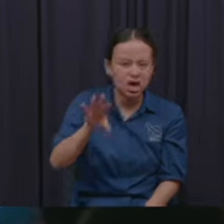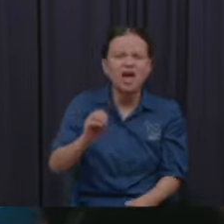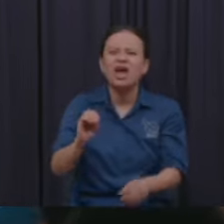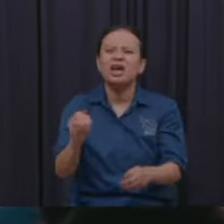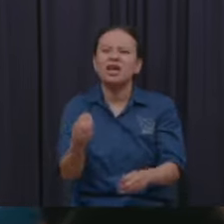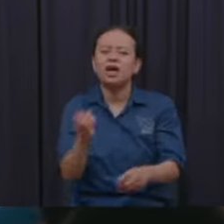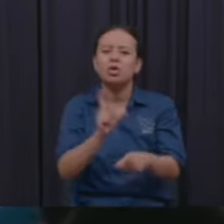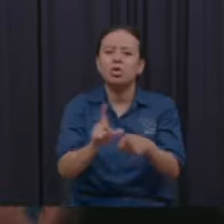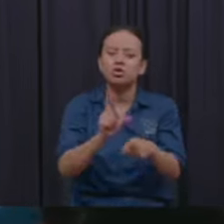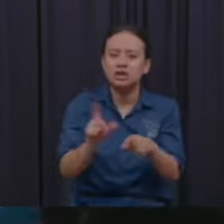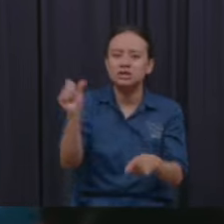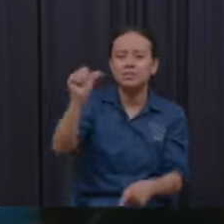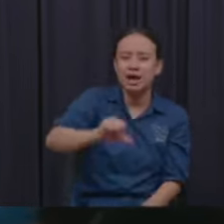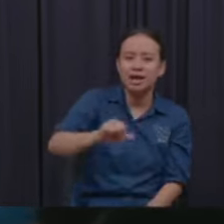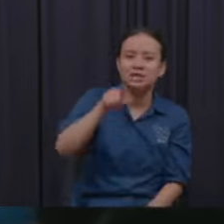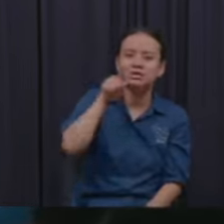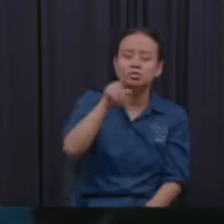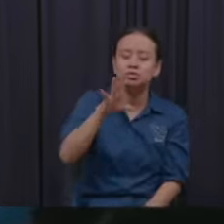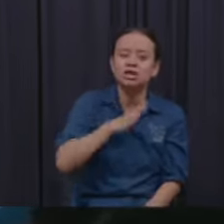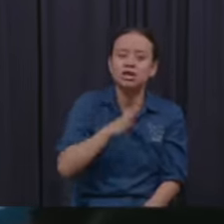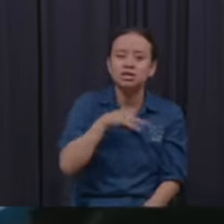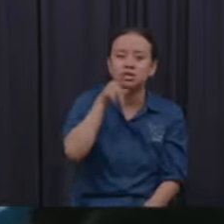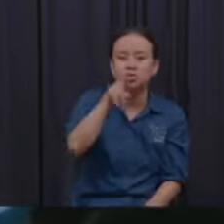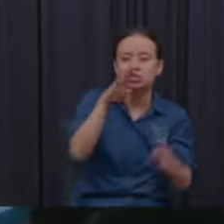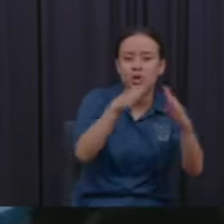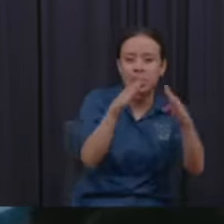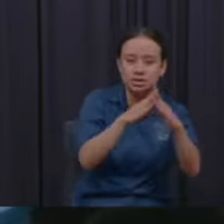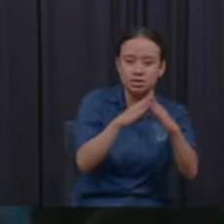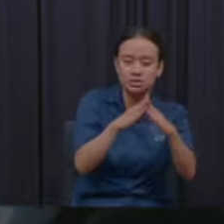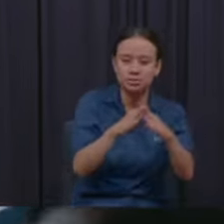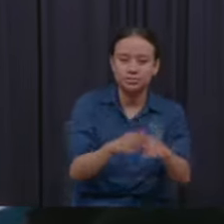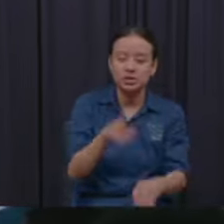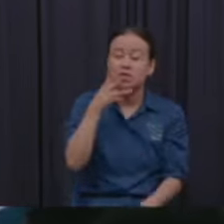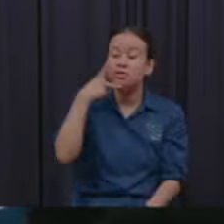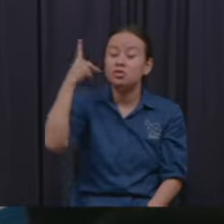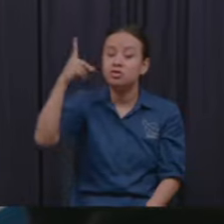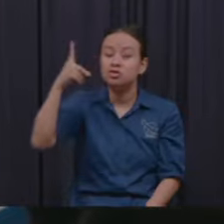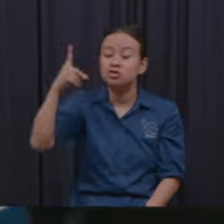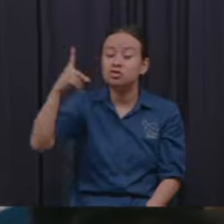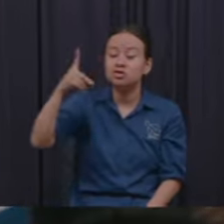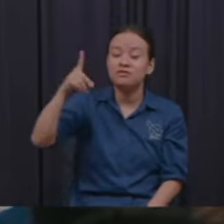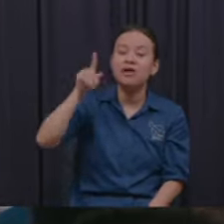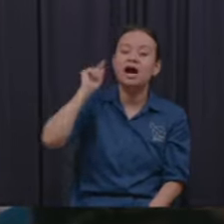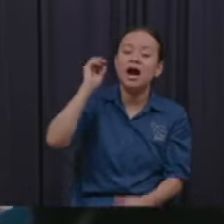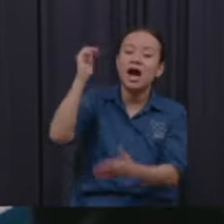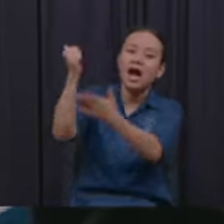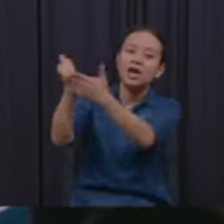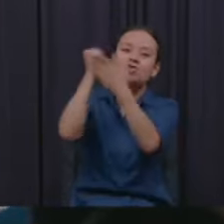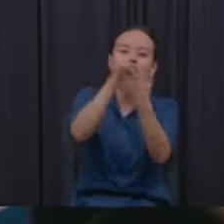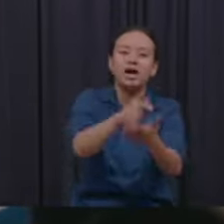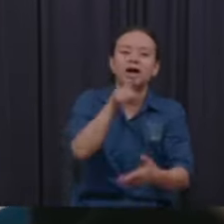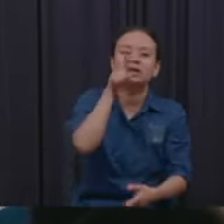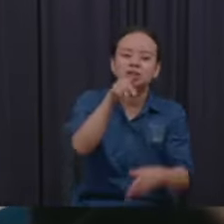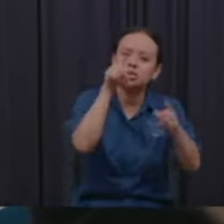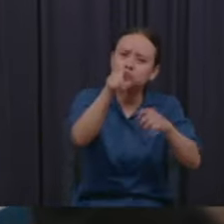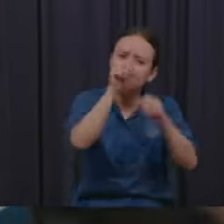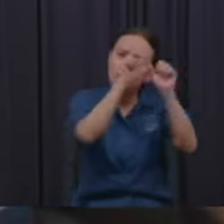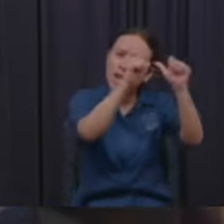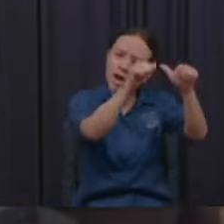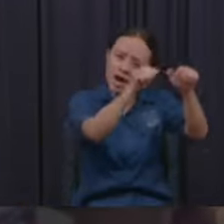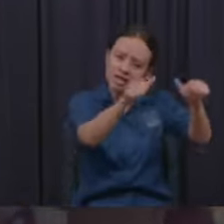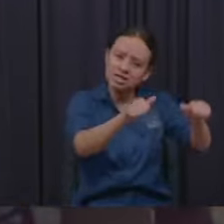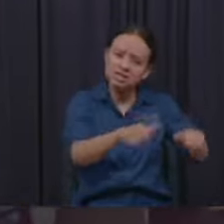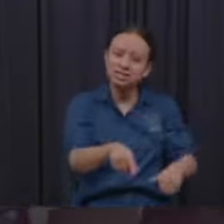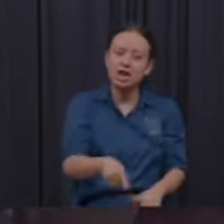agudeza visual para que podamos revisar eso y que no nos dé dolor echarlo, porque